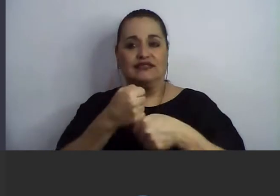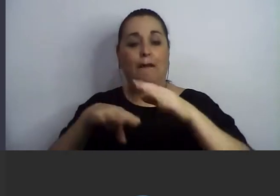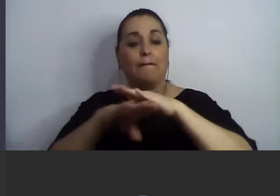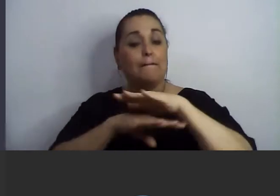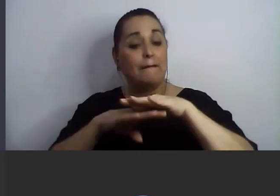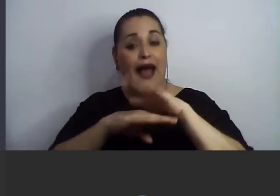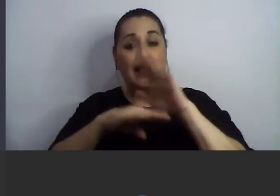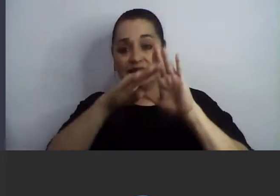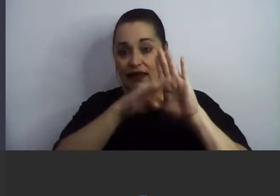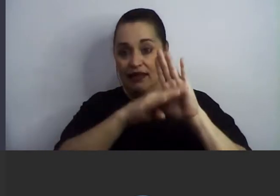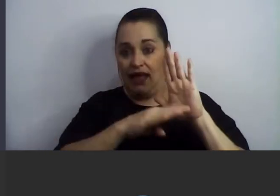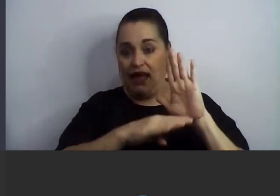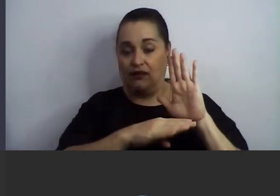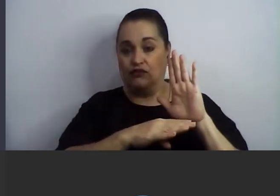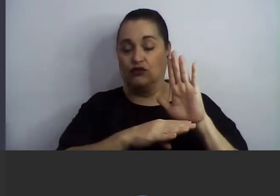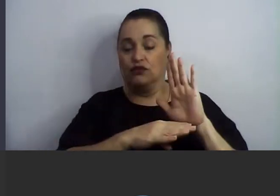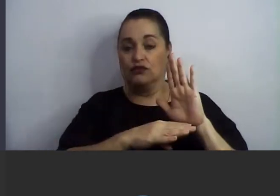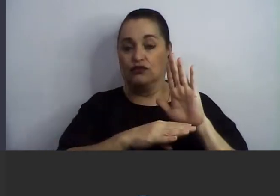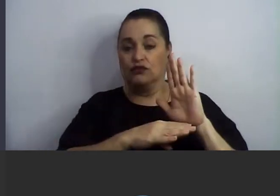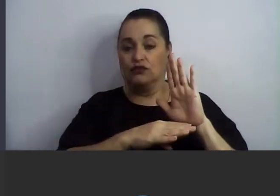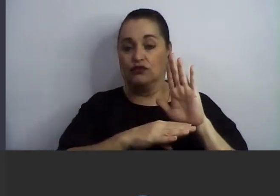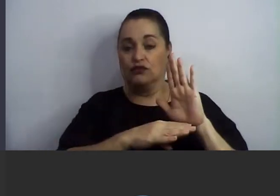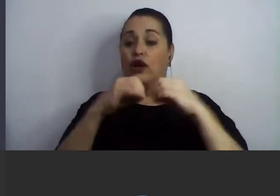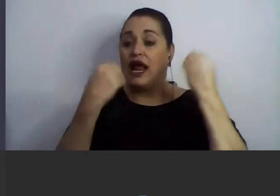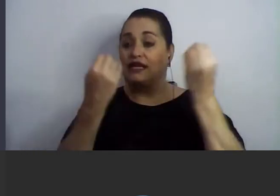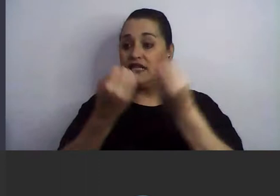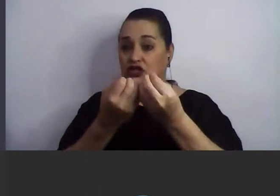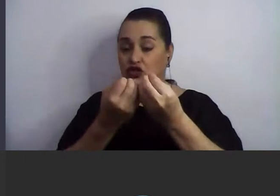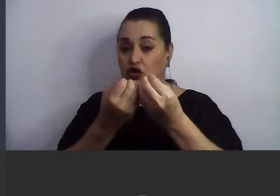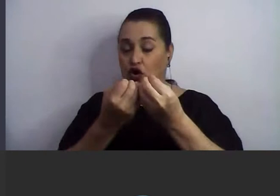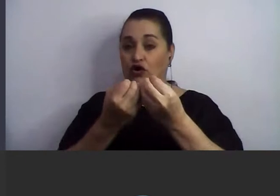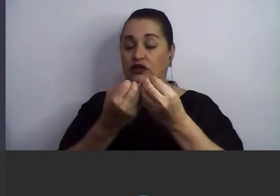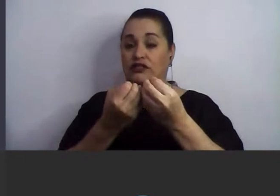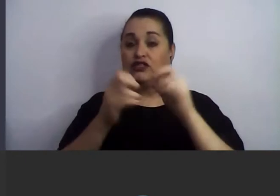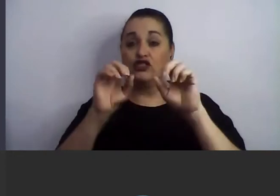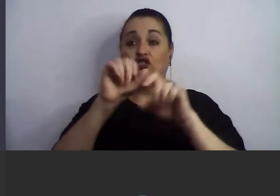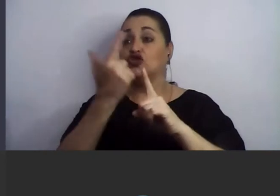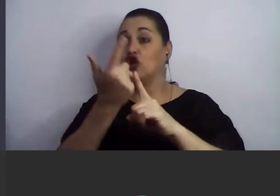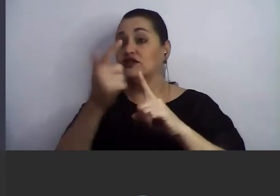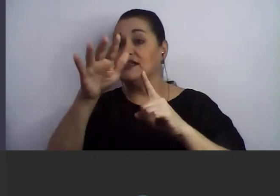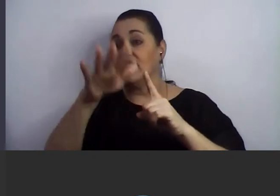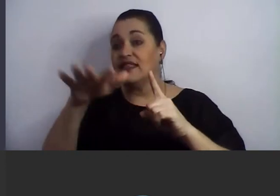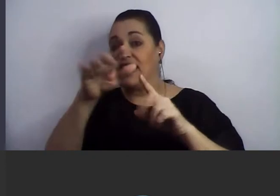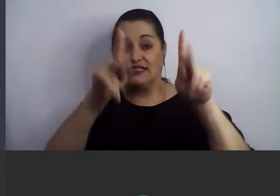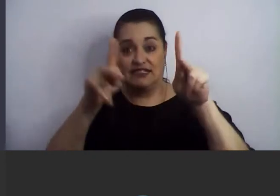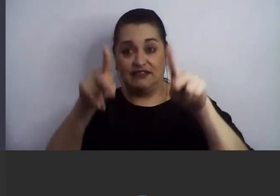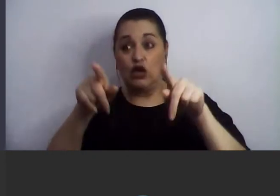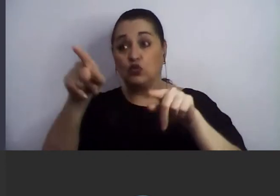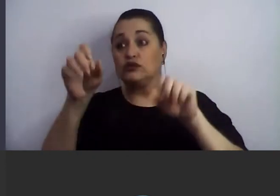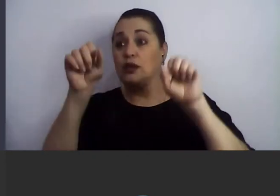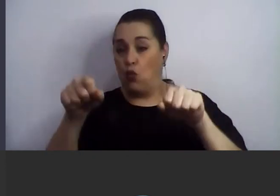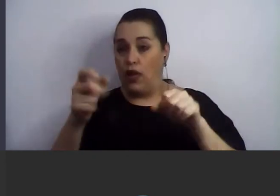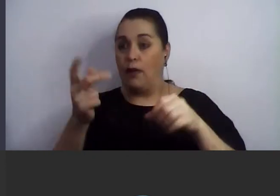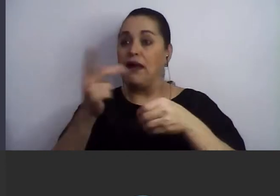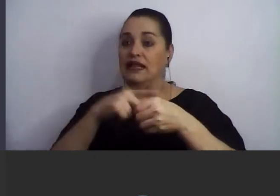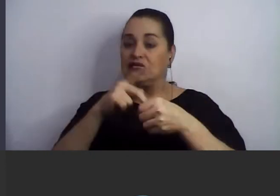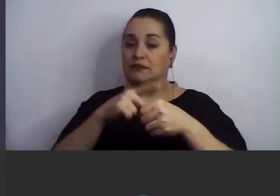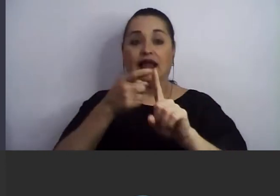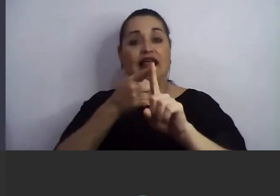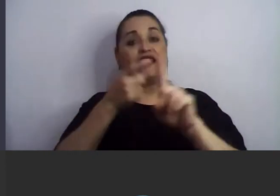datos de organizaciones de sociedad civil. Yo no sé si usted pues participaría desde la academia o